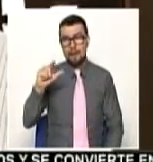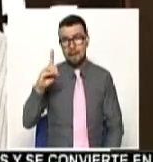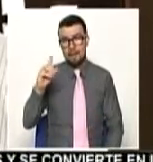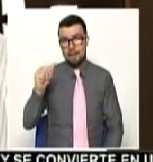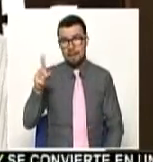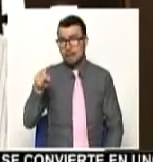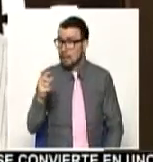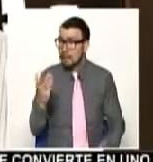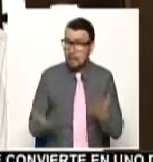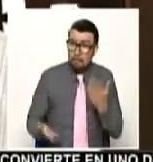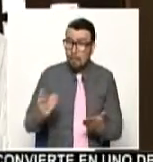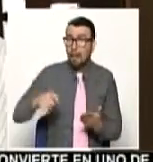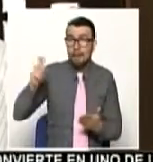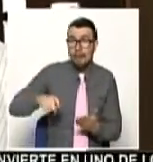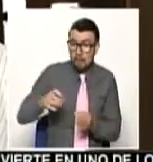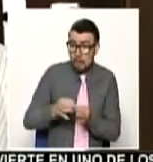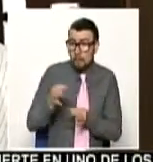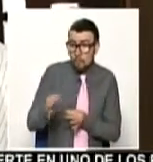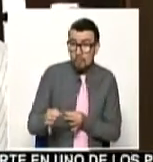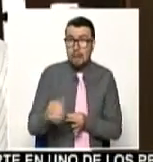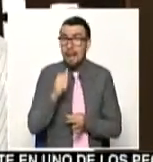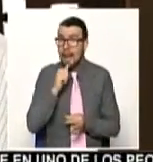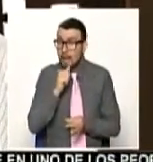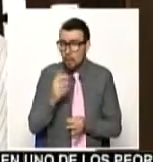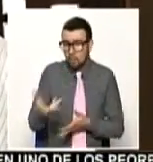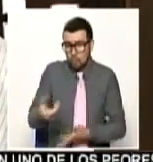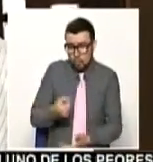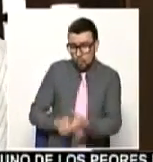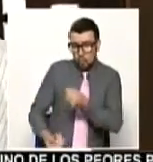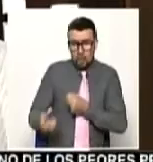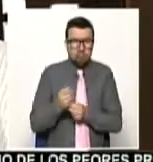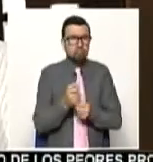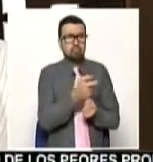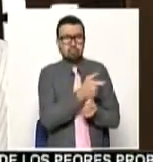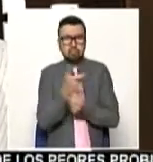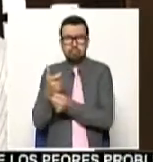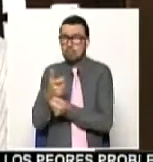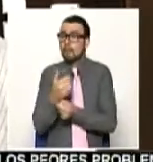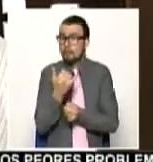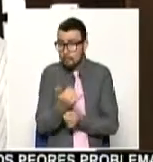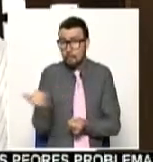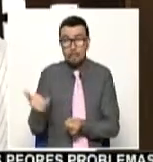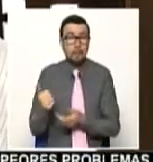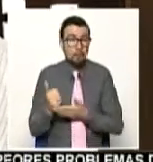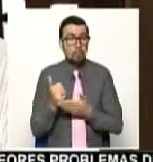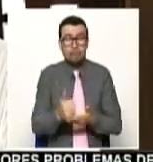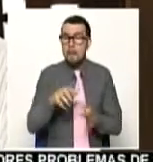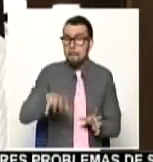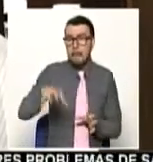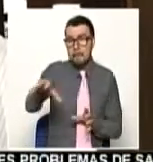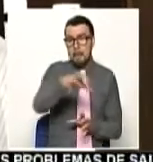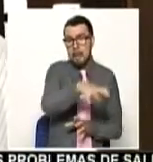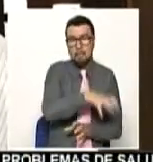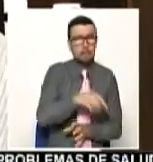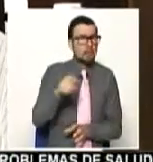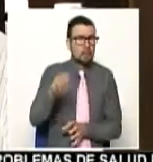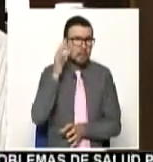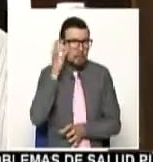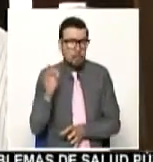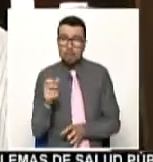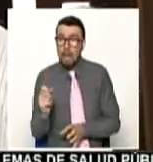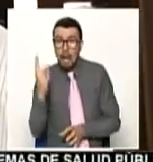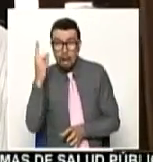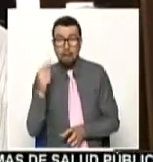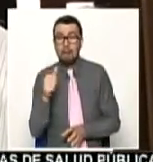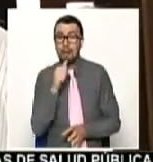los requerimientos de los municipios. Estamos ya haciendo la entrega de estos elementos para que sean, digamos, que ubicados en las zonas susceptibles a desabastecimiento